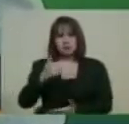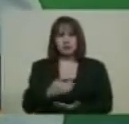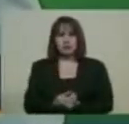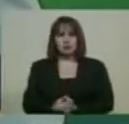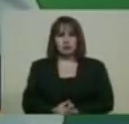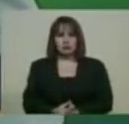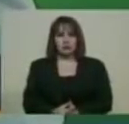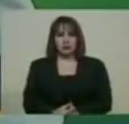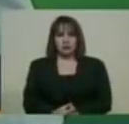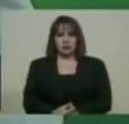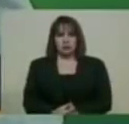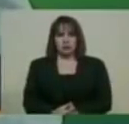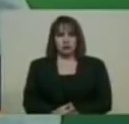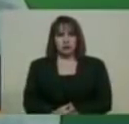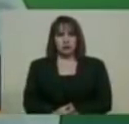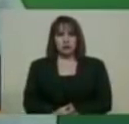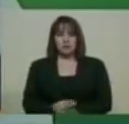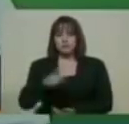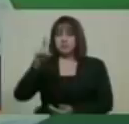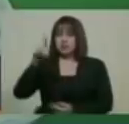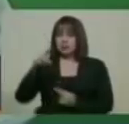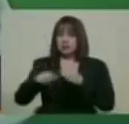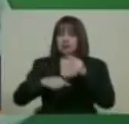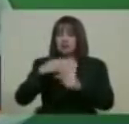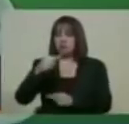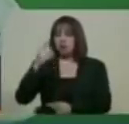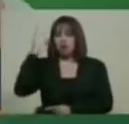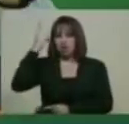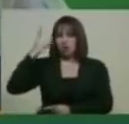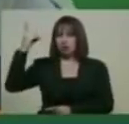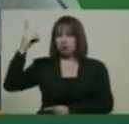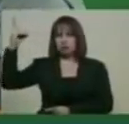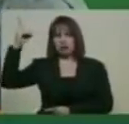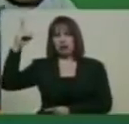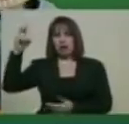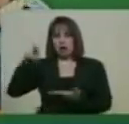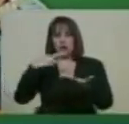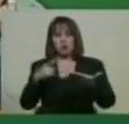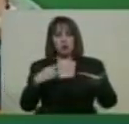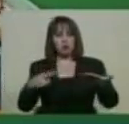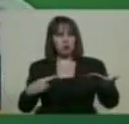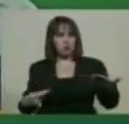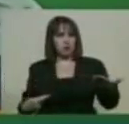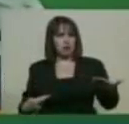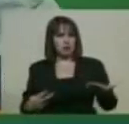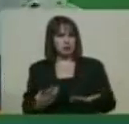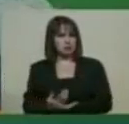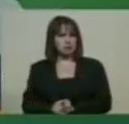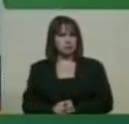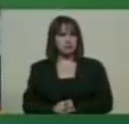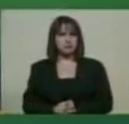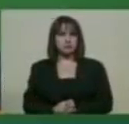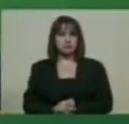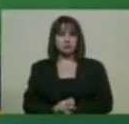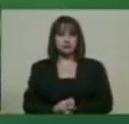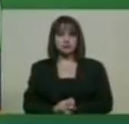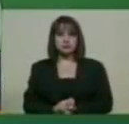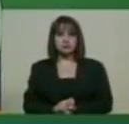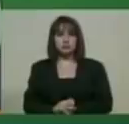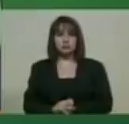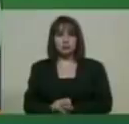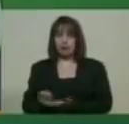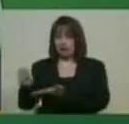La doctrina Roosevelt, luego. Pero la doctrina Monroe, precisamente formulada en el